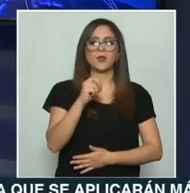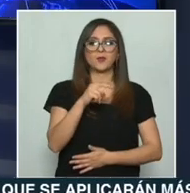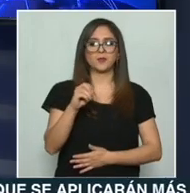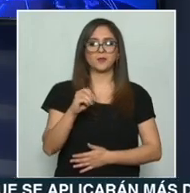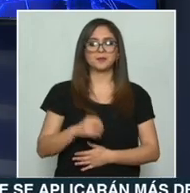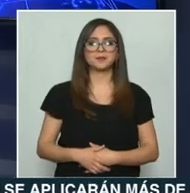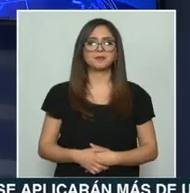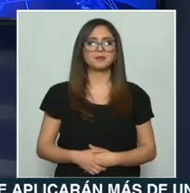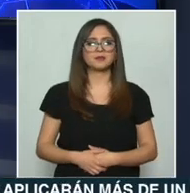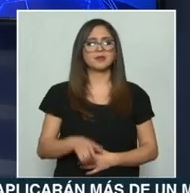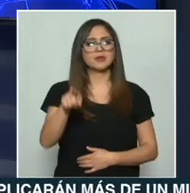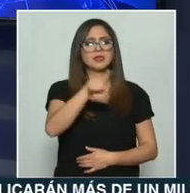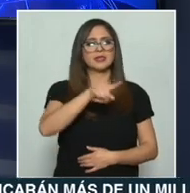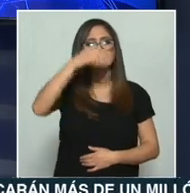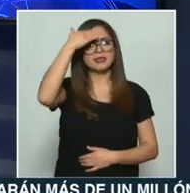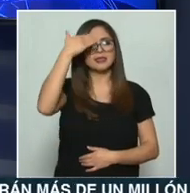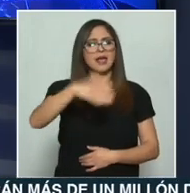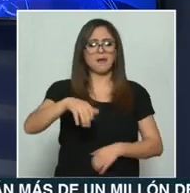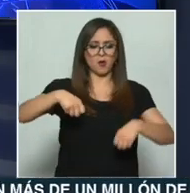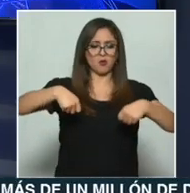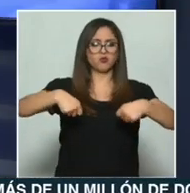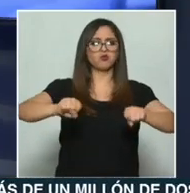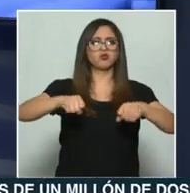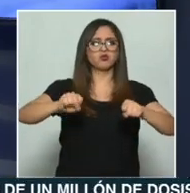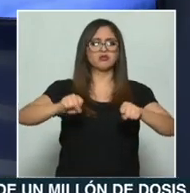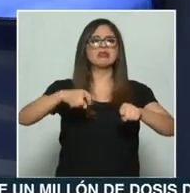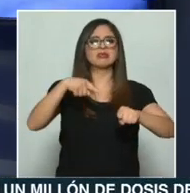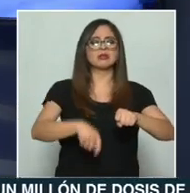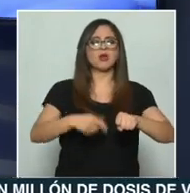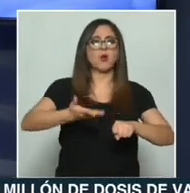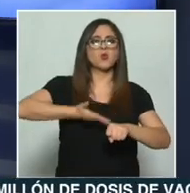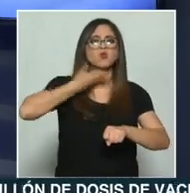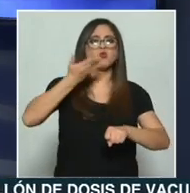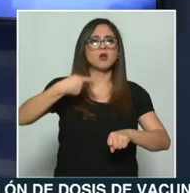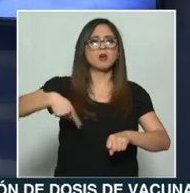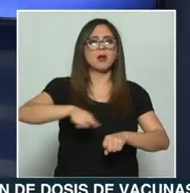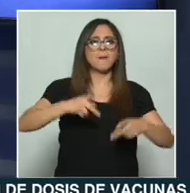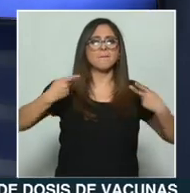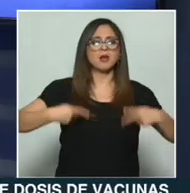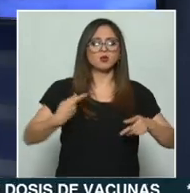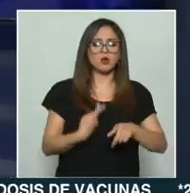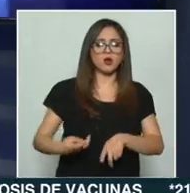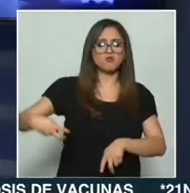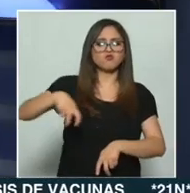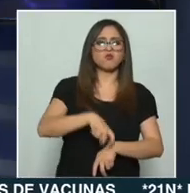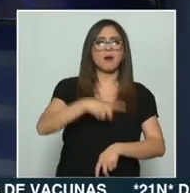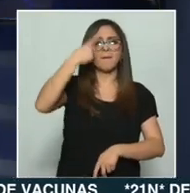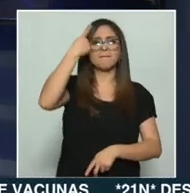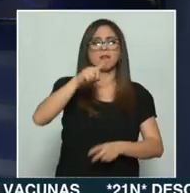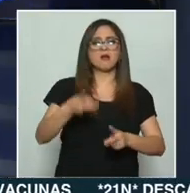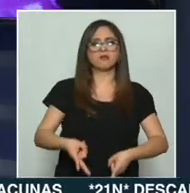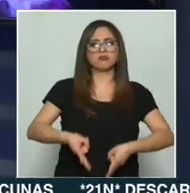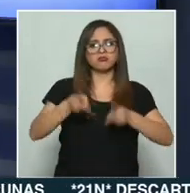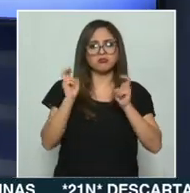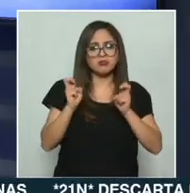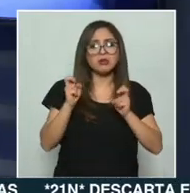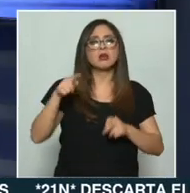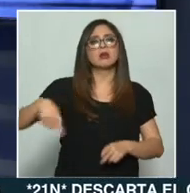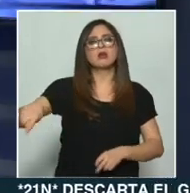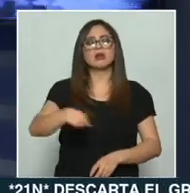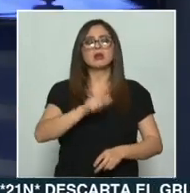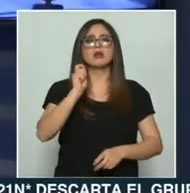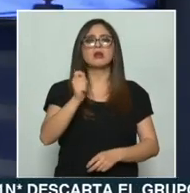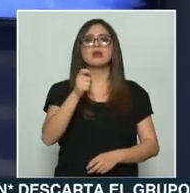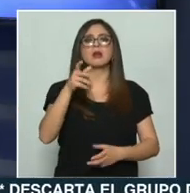Y miren, las motocicletas, pues se han convertido en la unidad favorita de los delincuentes para cometer asaltos. Por ello, se presentó una iniciativa en